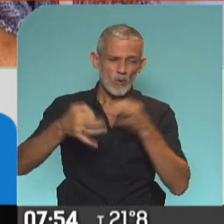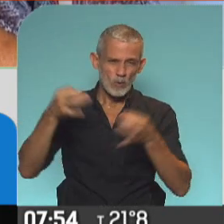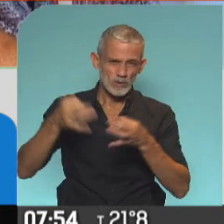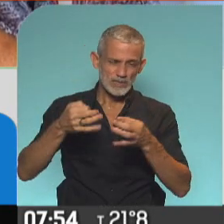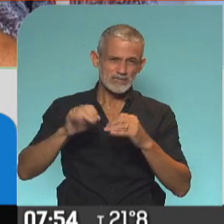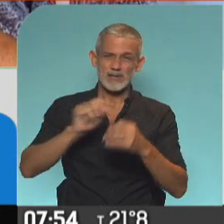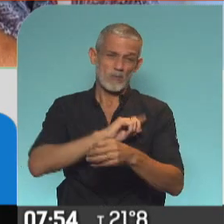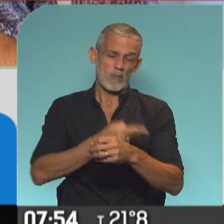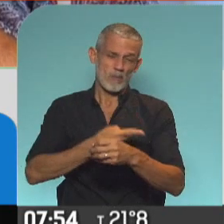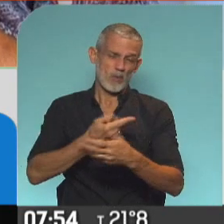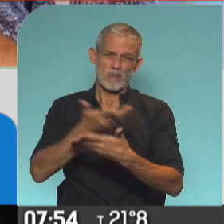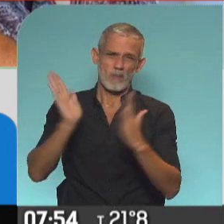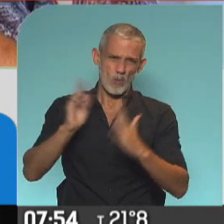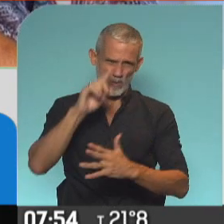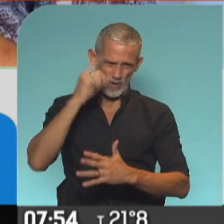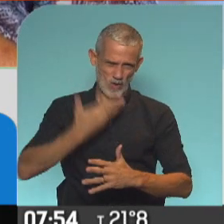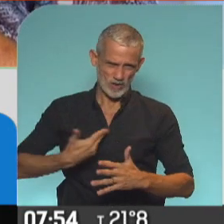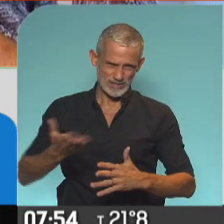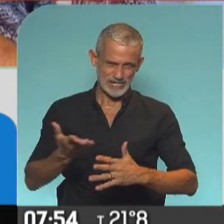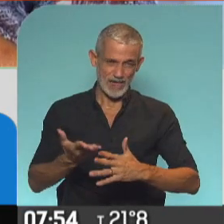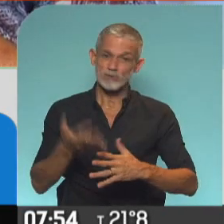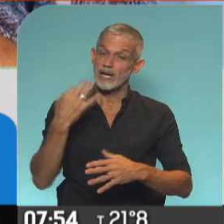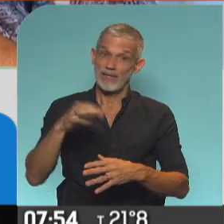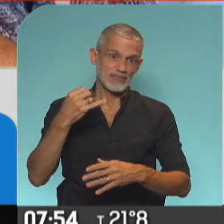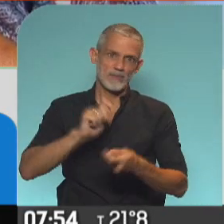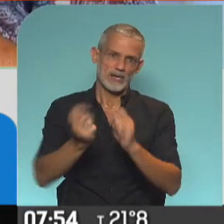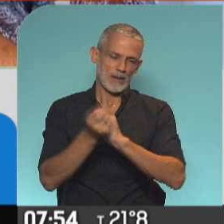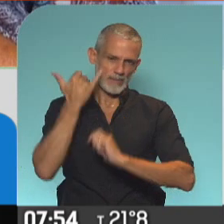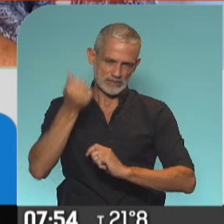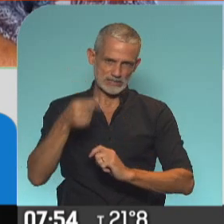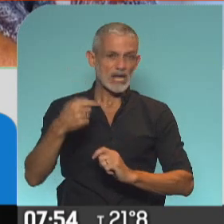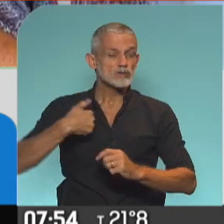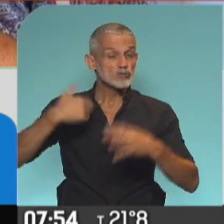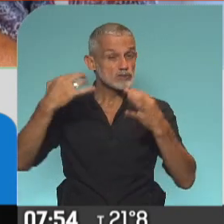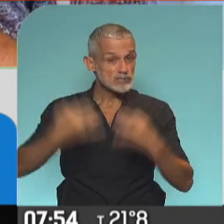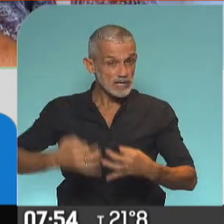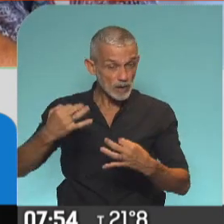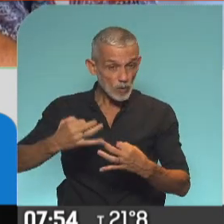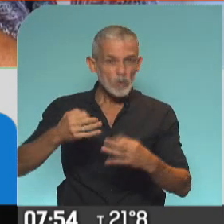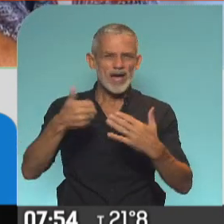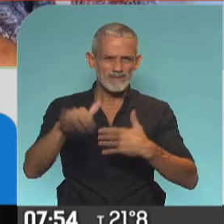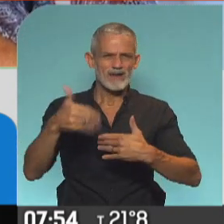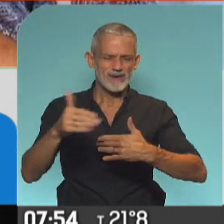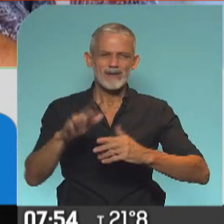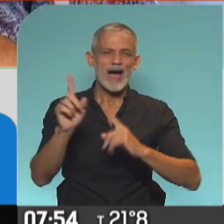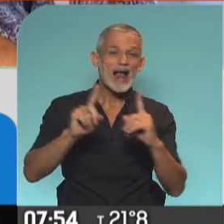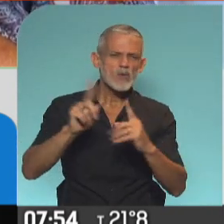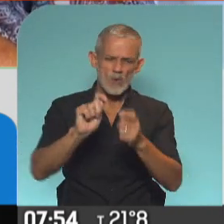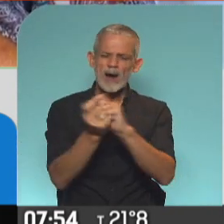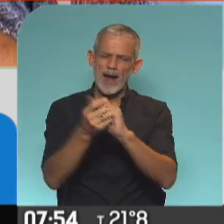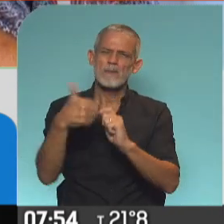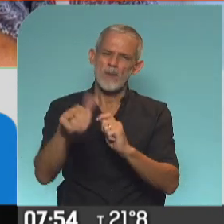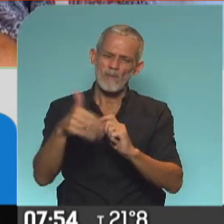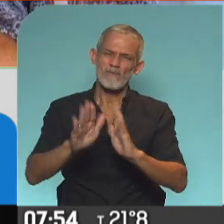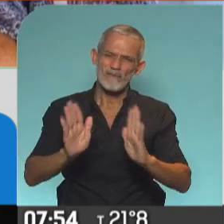poder público. Entonces, todo eso tiene que ser encarado ya y estoy segura de que habrá alguna